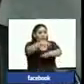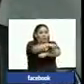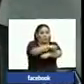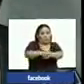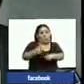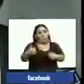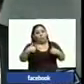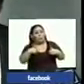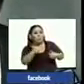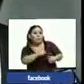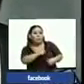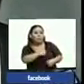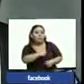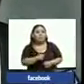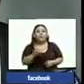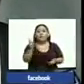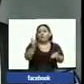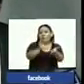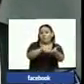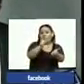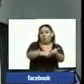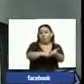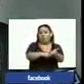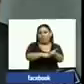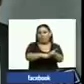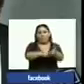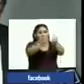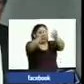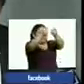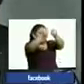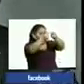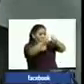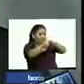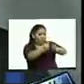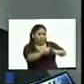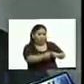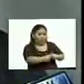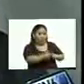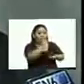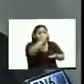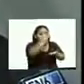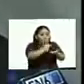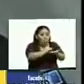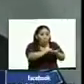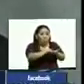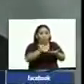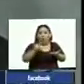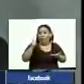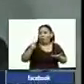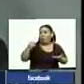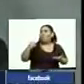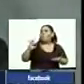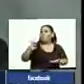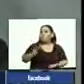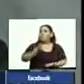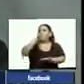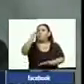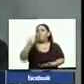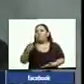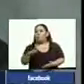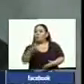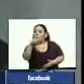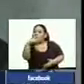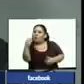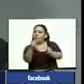Tiene un déficit con un presupuesto mucho menor que el del año pasado, alrededor de 10 millones de dólares